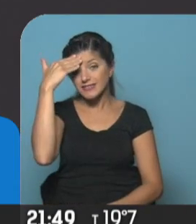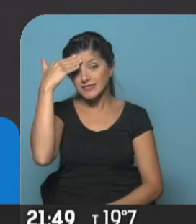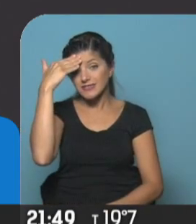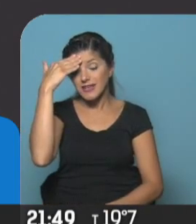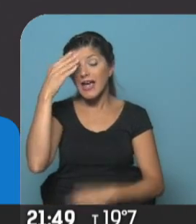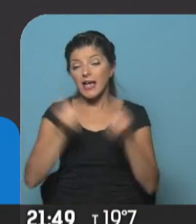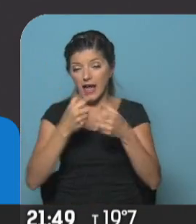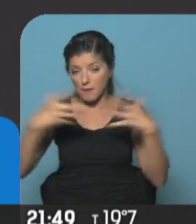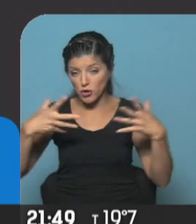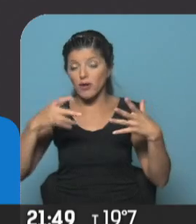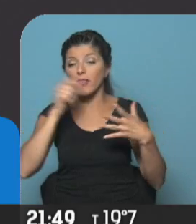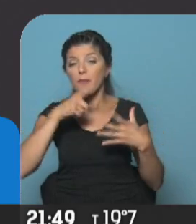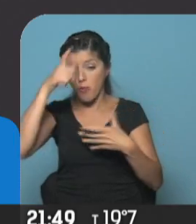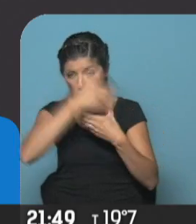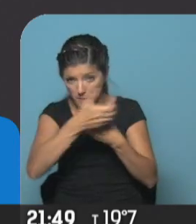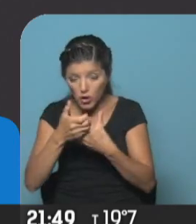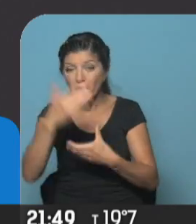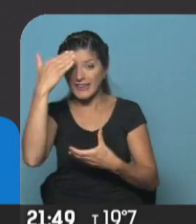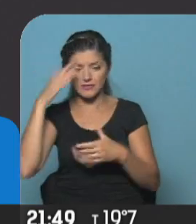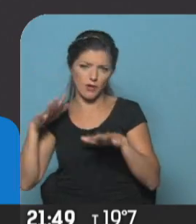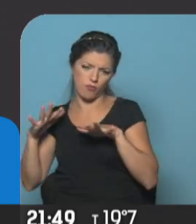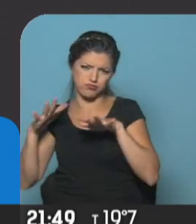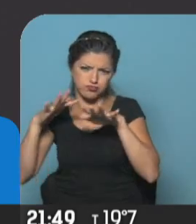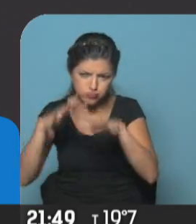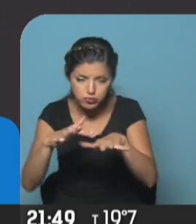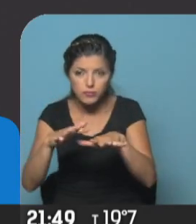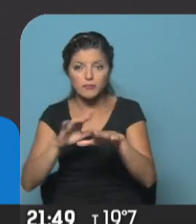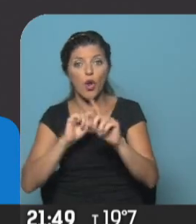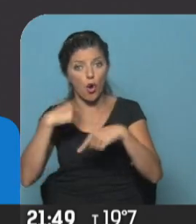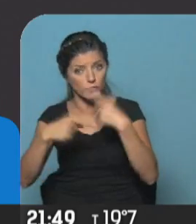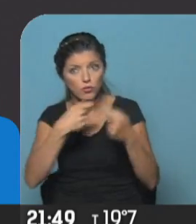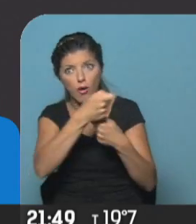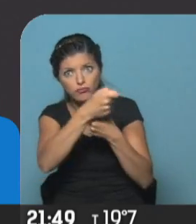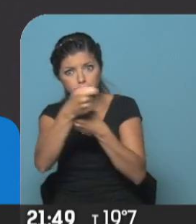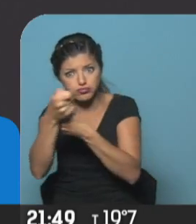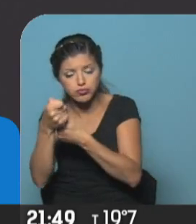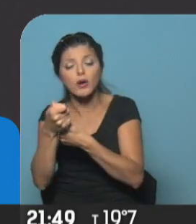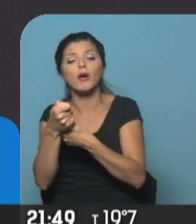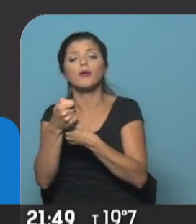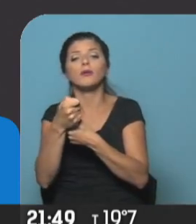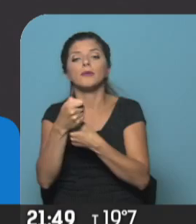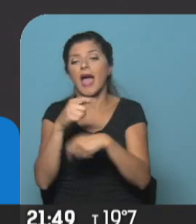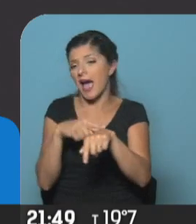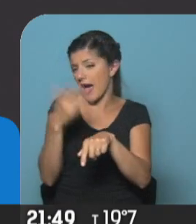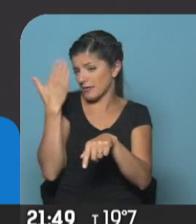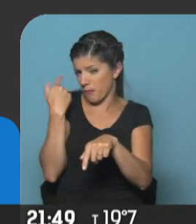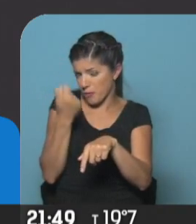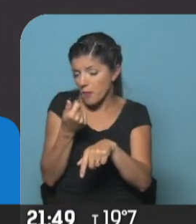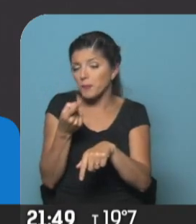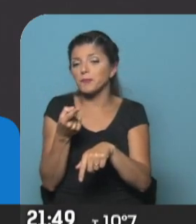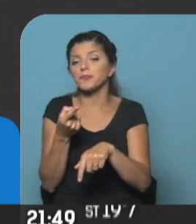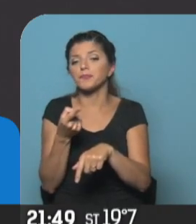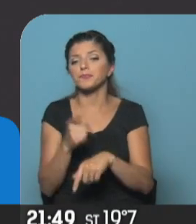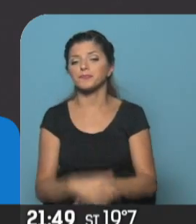paliar este incendio que todavía no ha sido apagado definitivamente. Y como les decía, hace un rato nada más informaron las autoridades